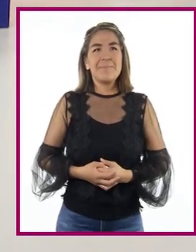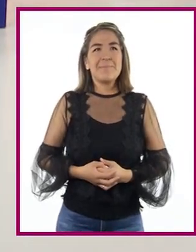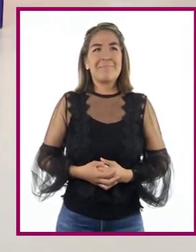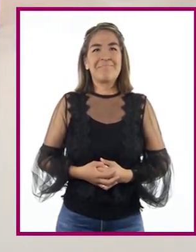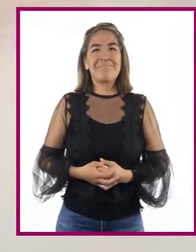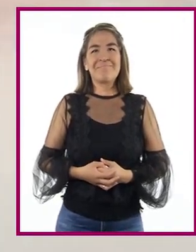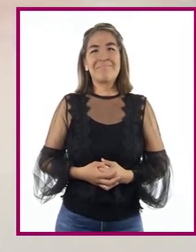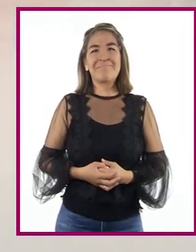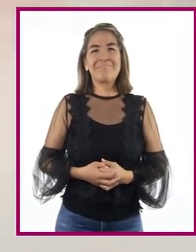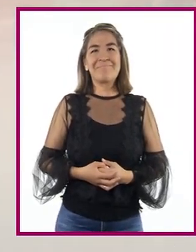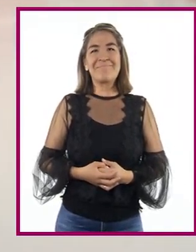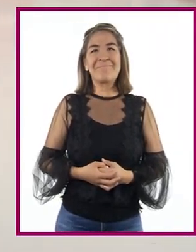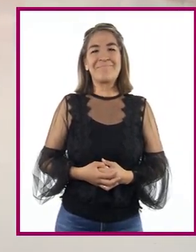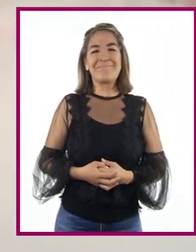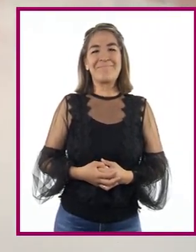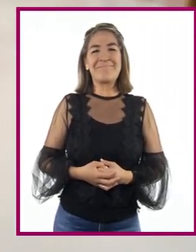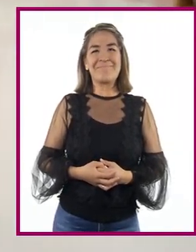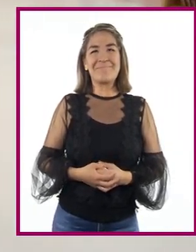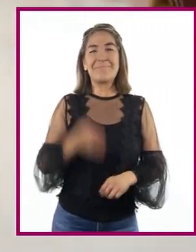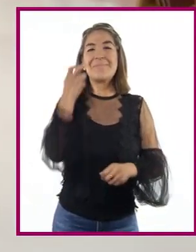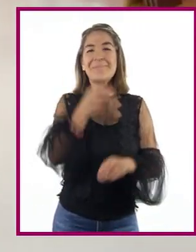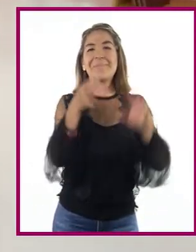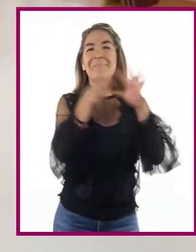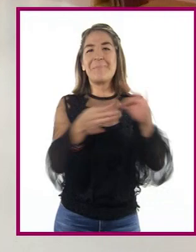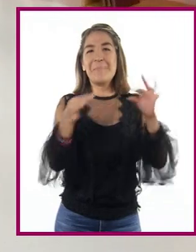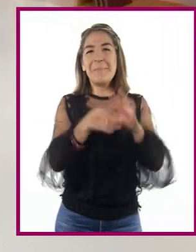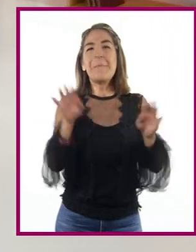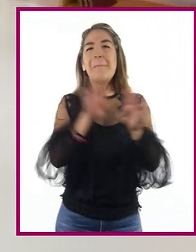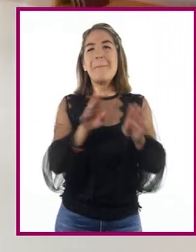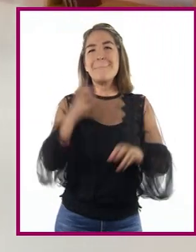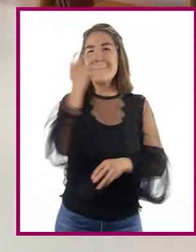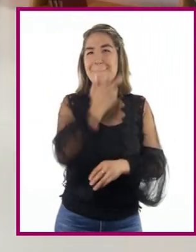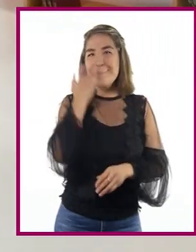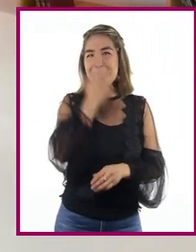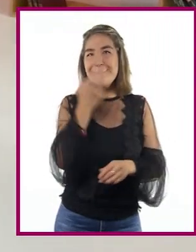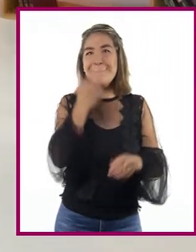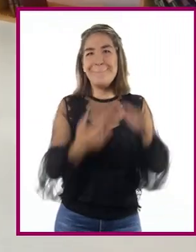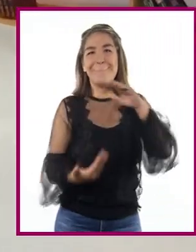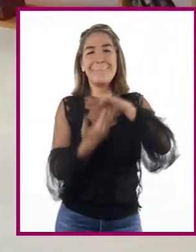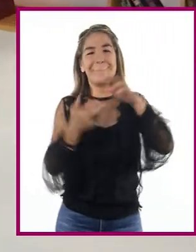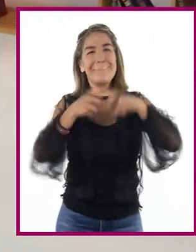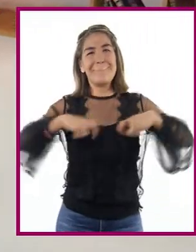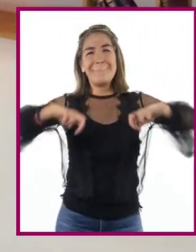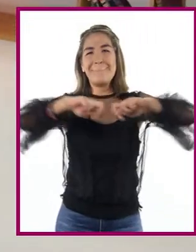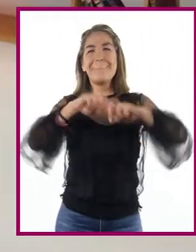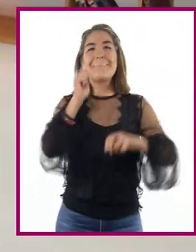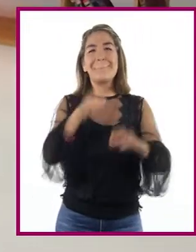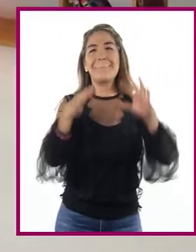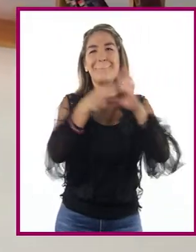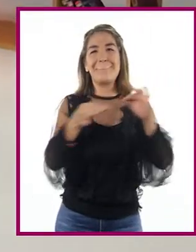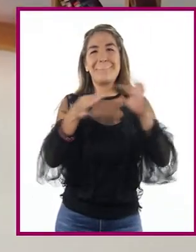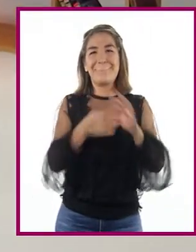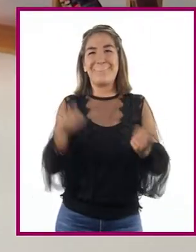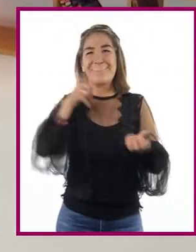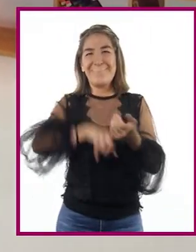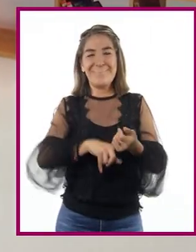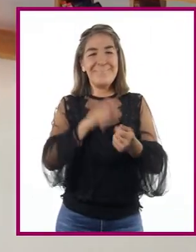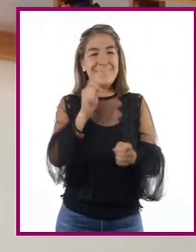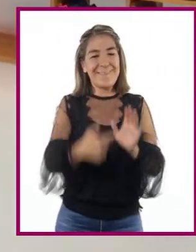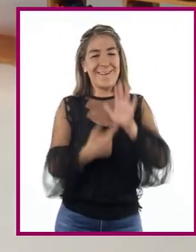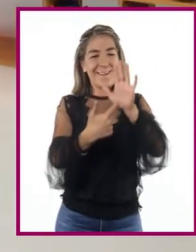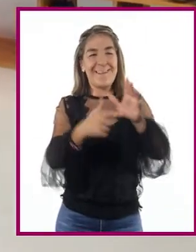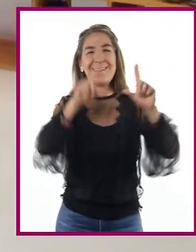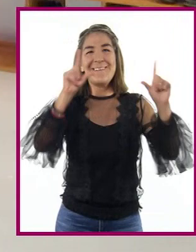observamos, al finalizar la exposición oral de la mesa redonda, podemos hacer uso de las expresiones en síntesis,